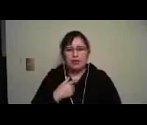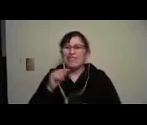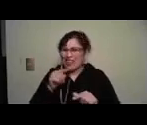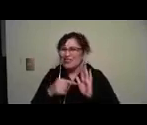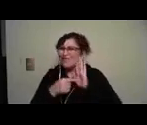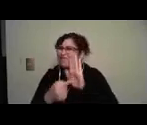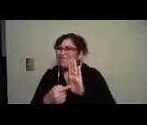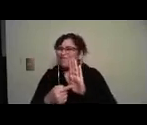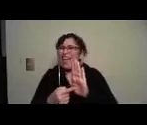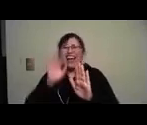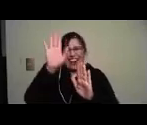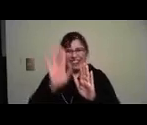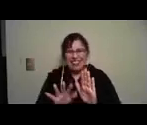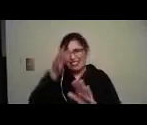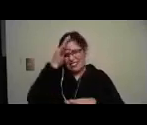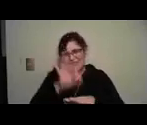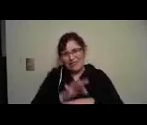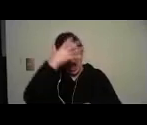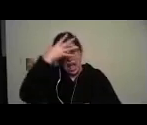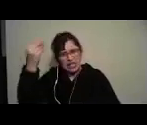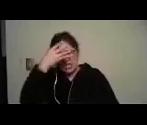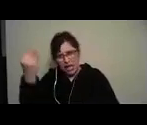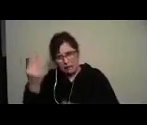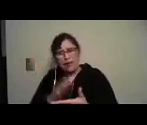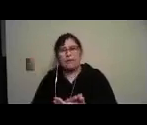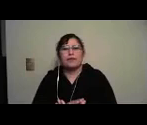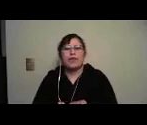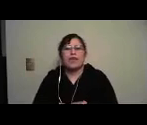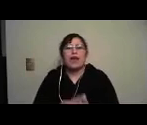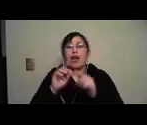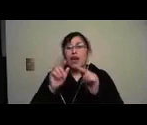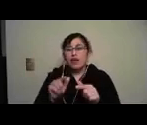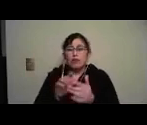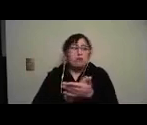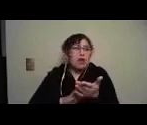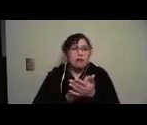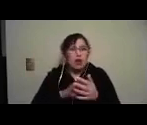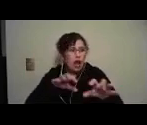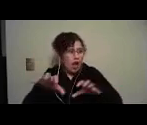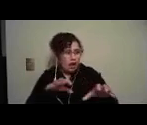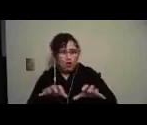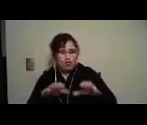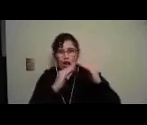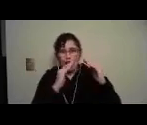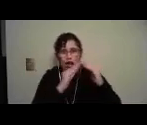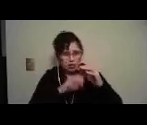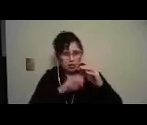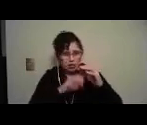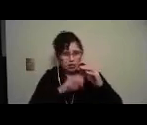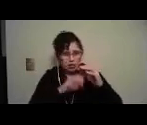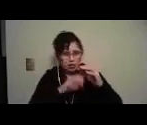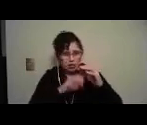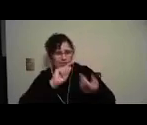de la enfermedad, ¿ya? Extraviar artículos propios dentro del hogar, cambio brusco de la personalidad y las habilidades